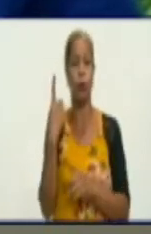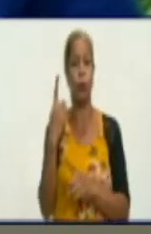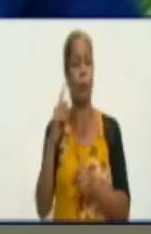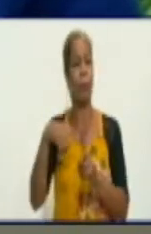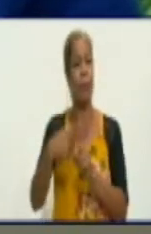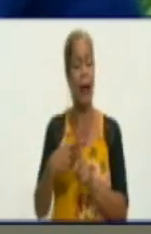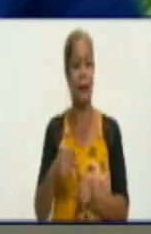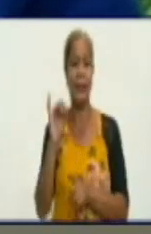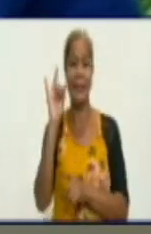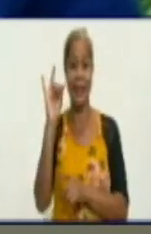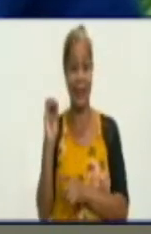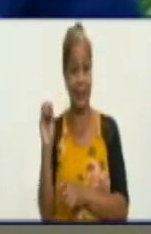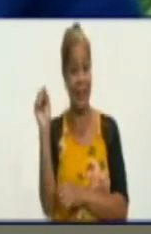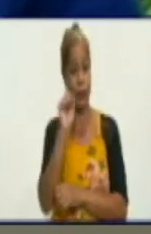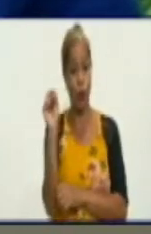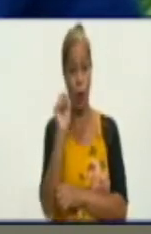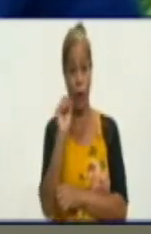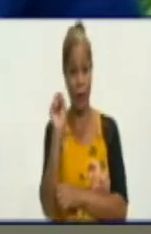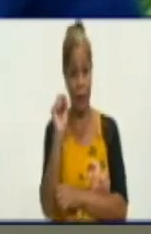choferes incluido en la tarea